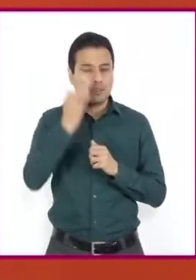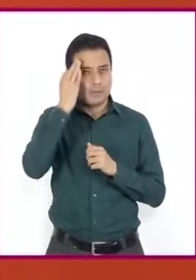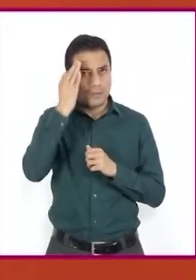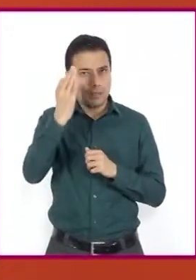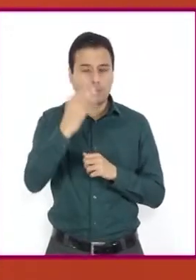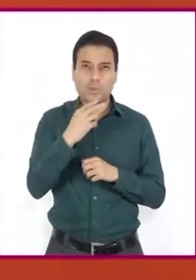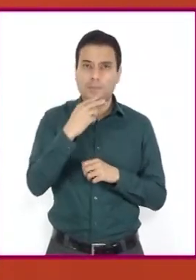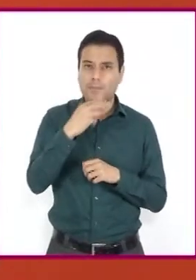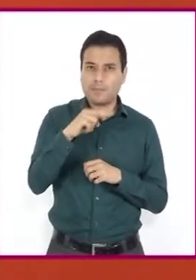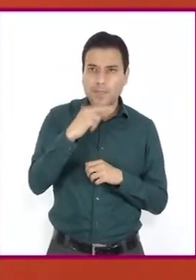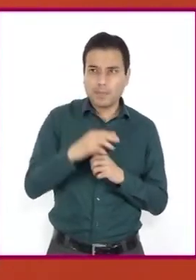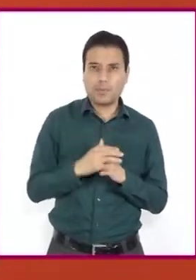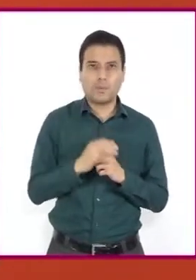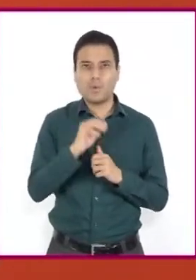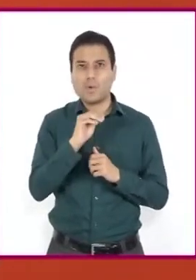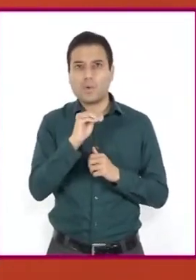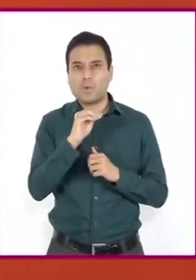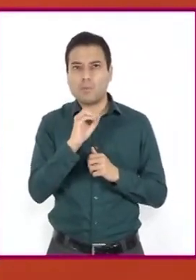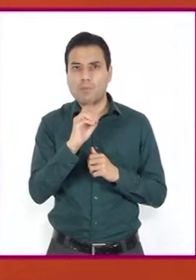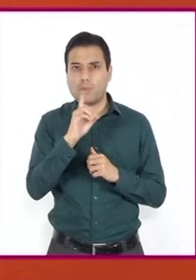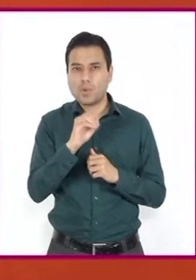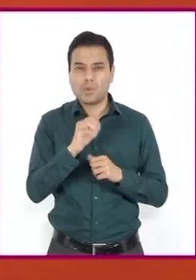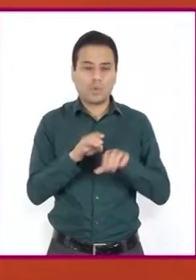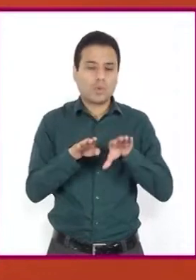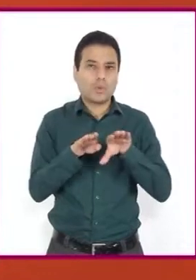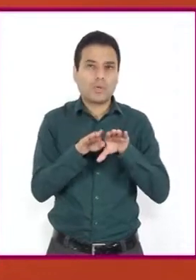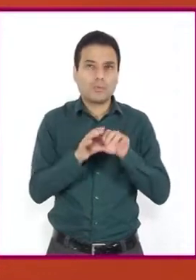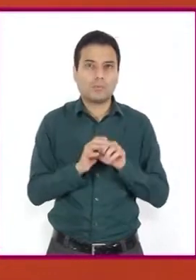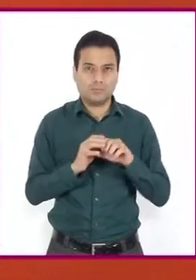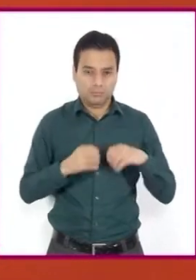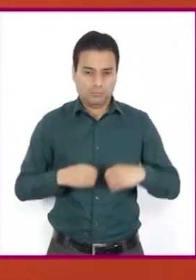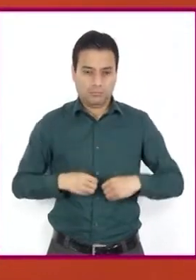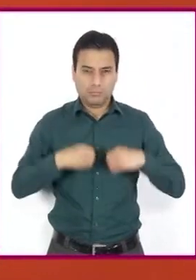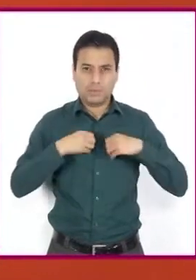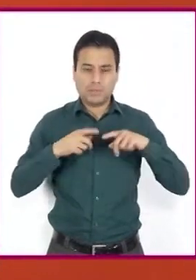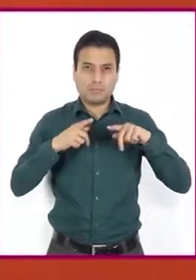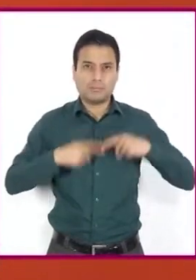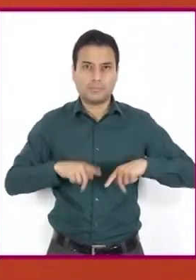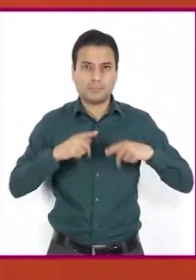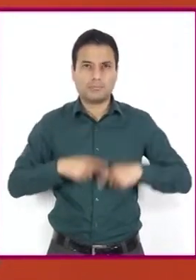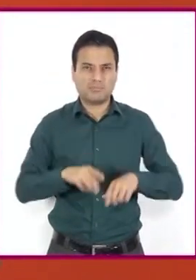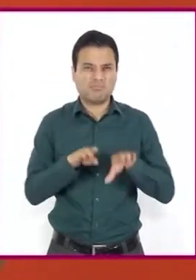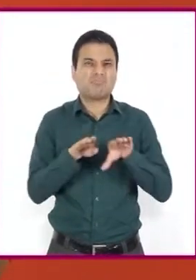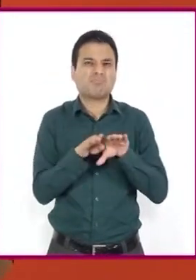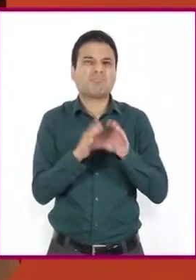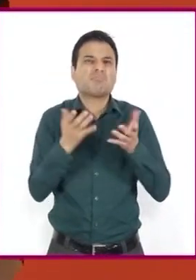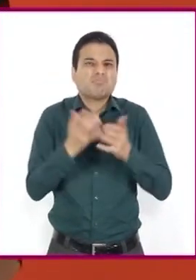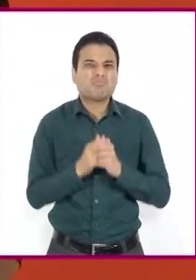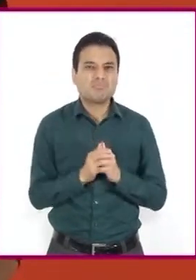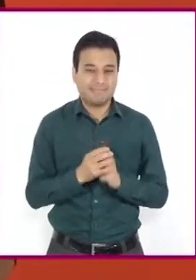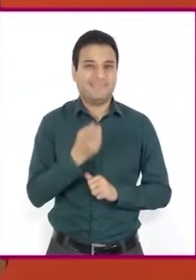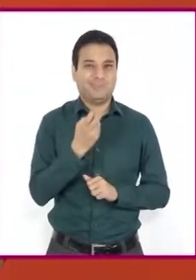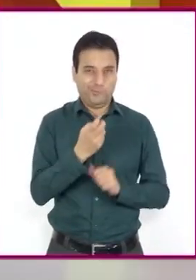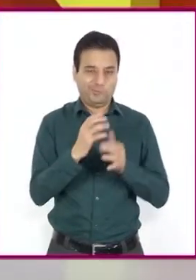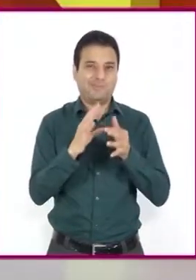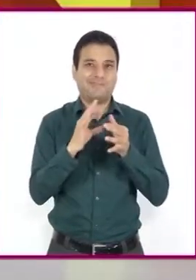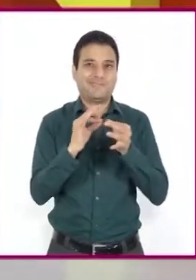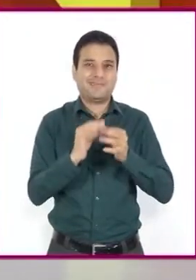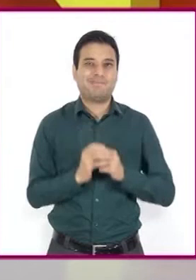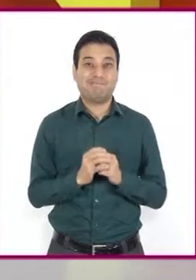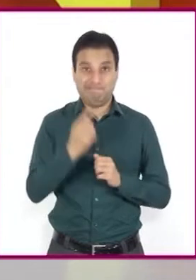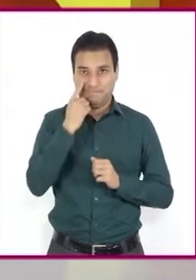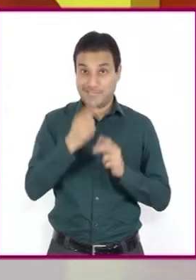verbales, además de la importancia que tienen para regular la vida social en los diferentes espacios en que se desarrollan. Para